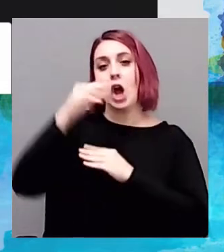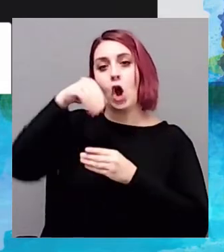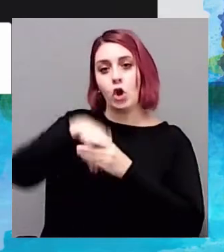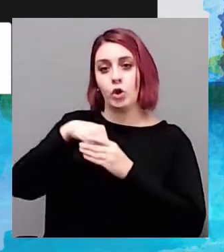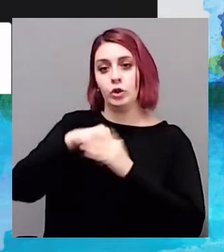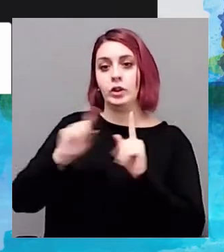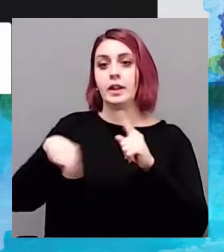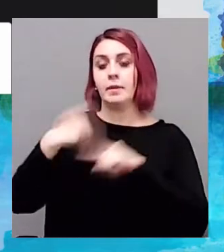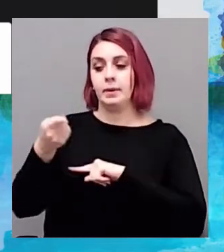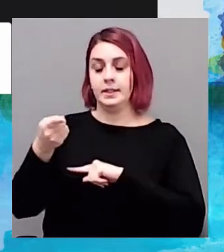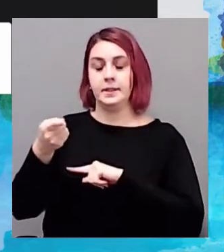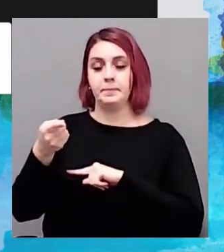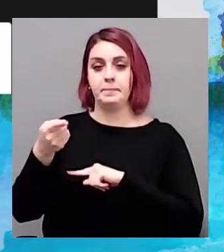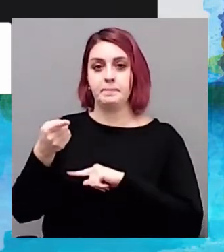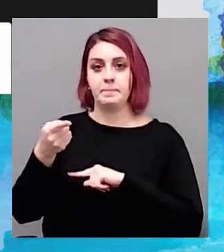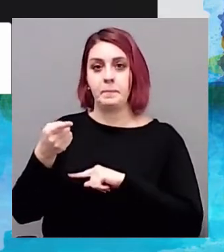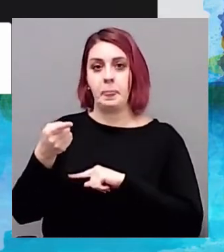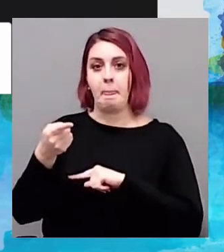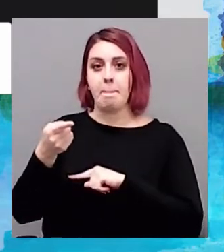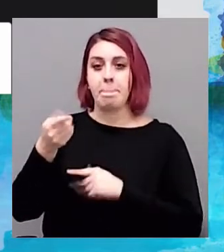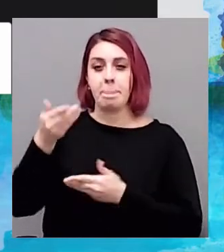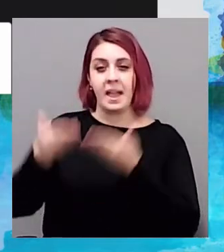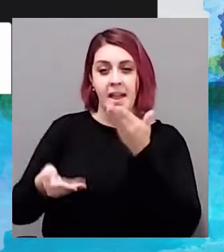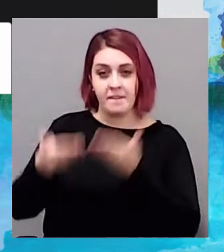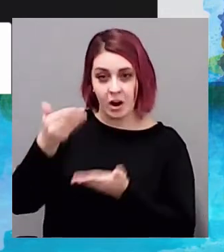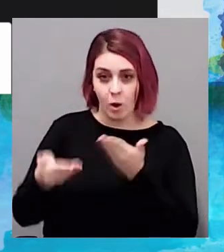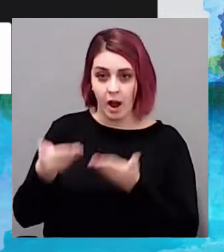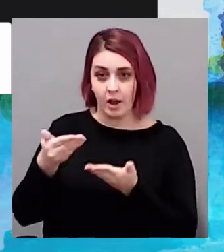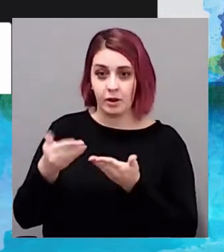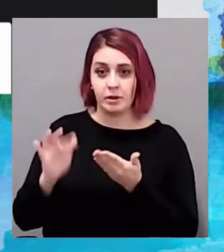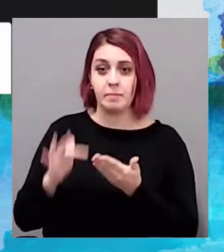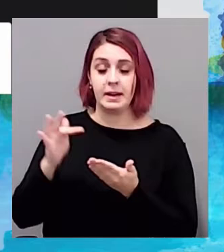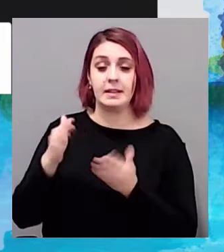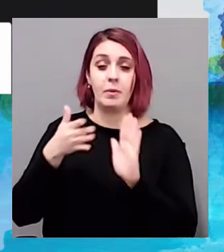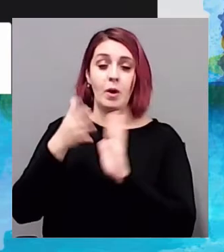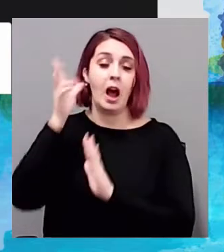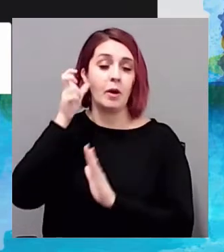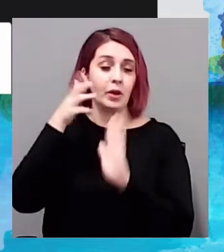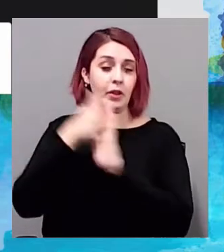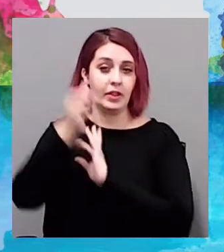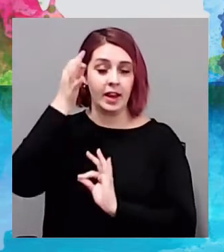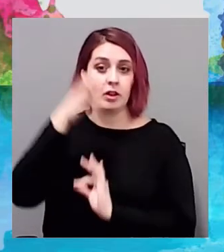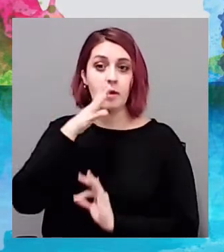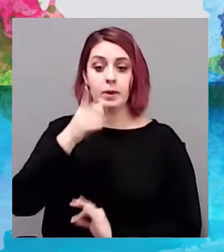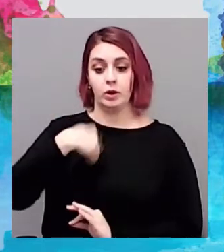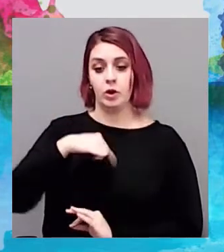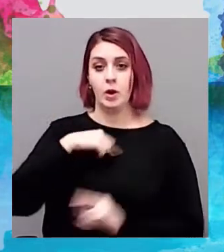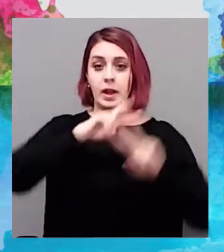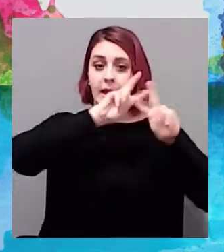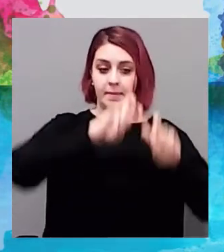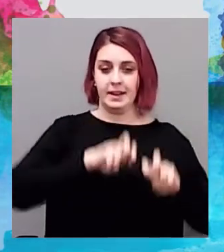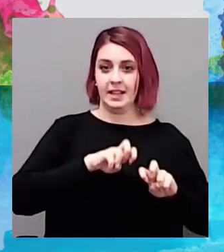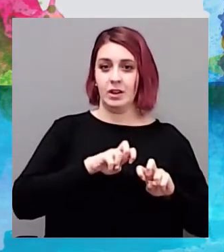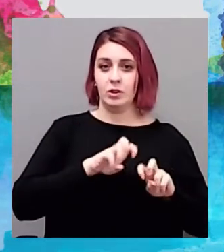evaluados y sobre todo partiendo de la investigación, porque yo vengo de la investigación, vengo del grupo TRACCE